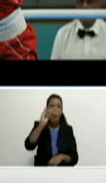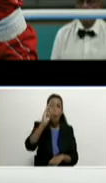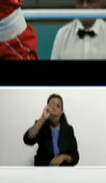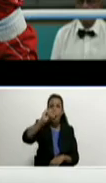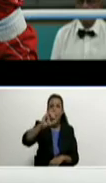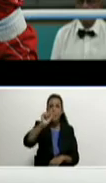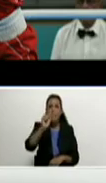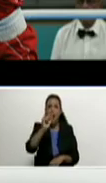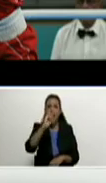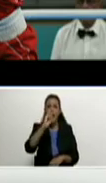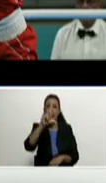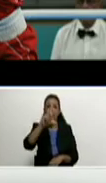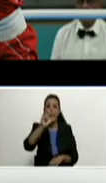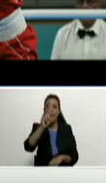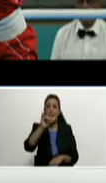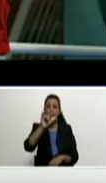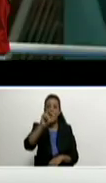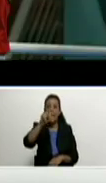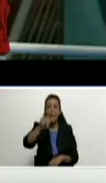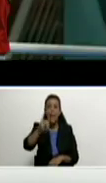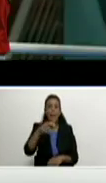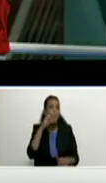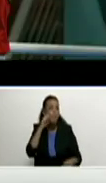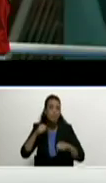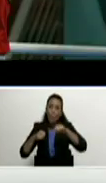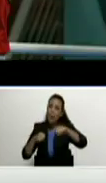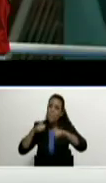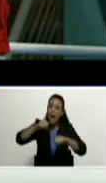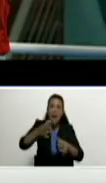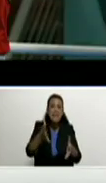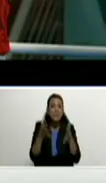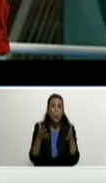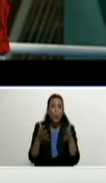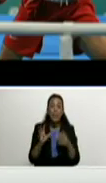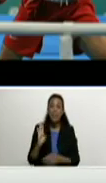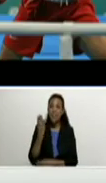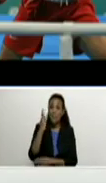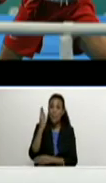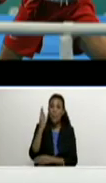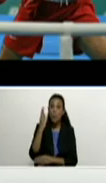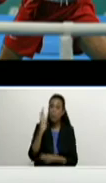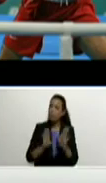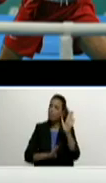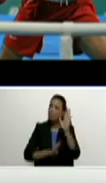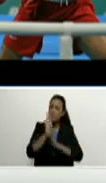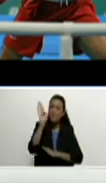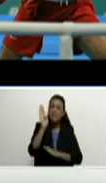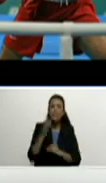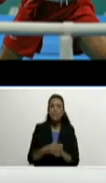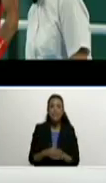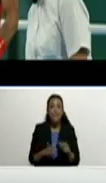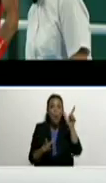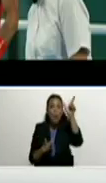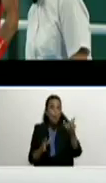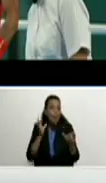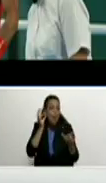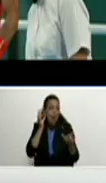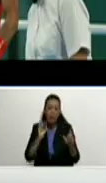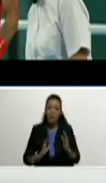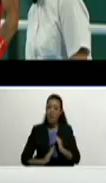Omailin Alcalá en boxeo. Ya tiene asegurada la medalla de bronce y lo que va es para arriba, la mujer